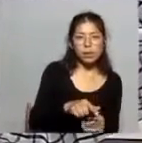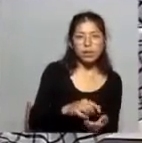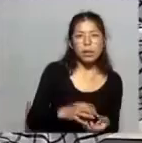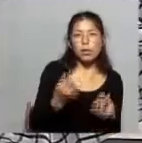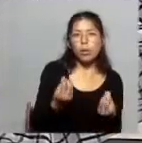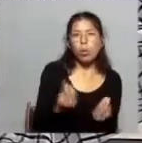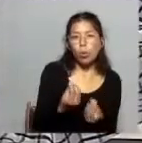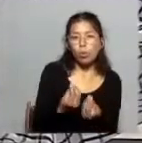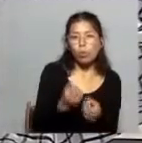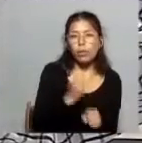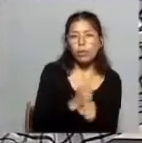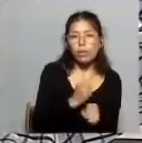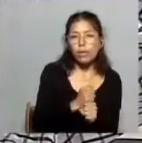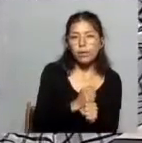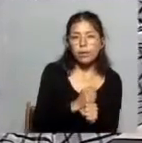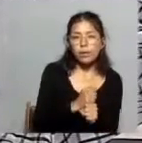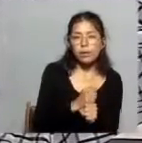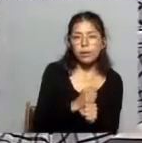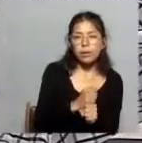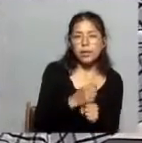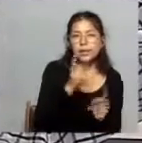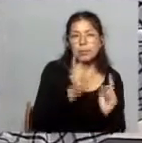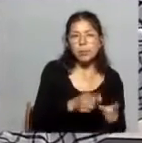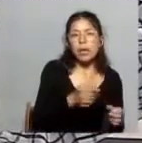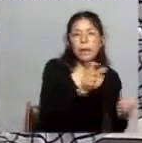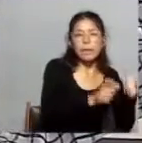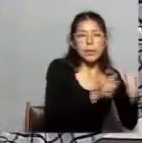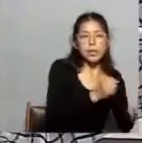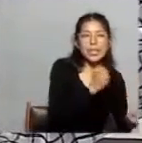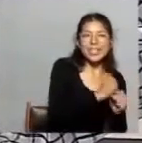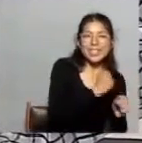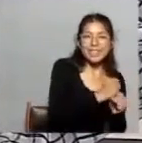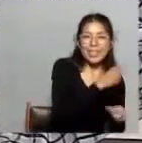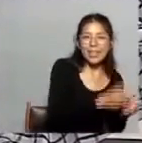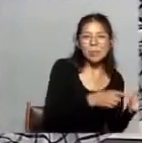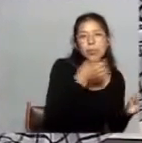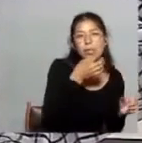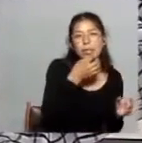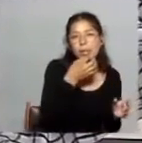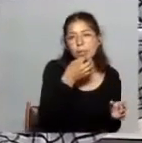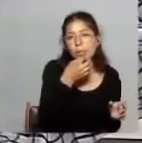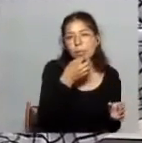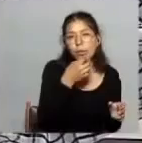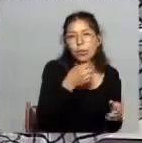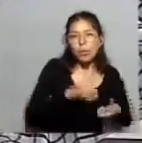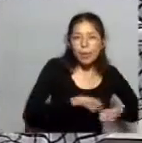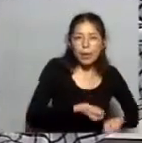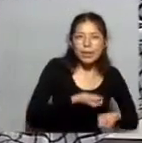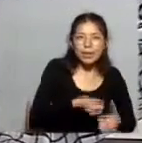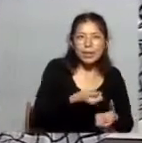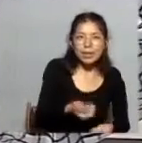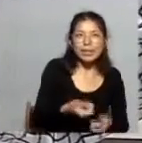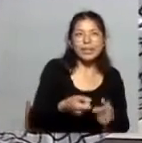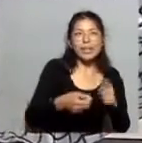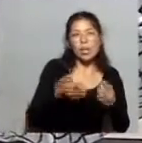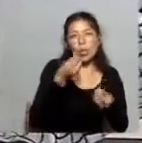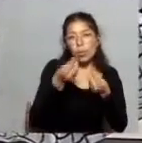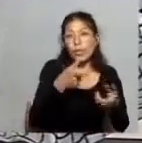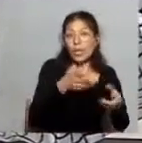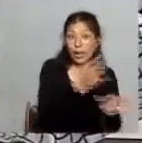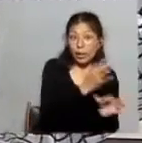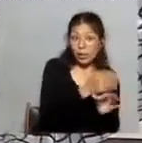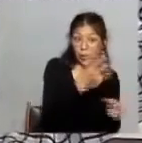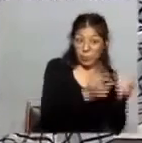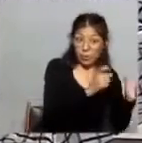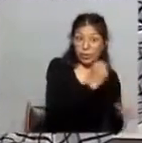las escuelas hay que dotarlas del personal de servicios generales porque al al extender la jornada también va a haber que que cubrir eh